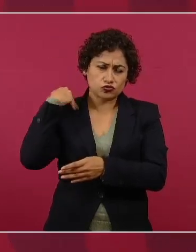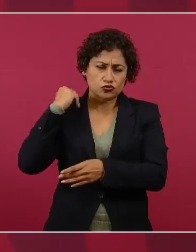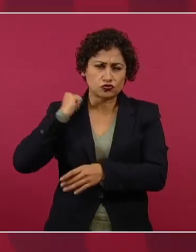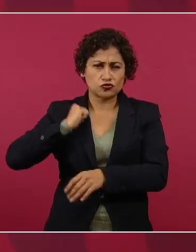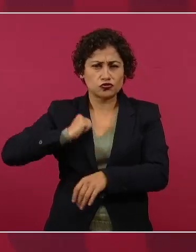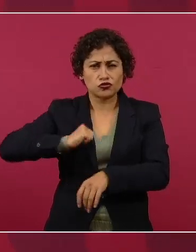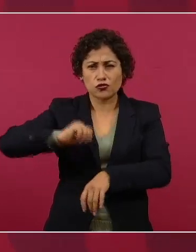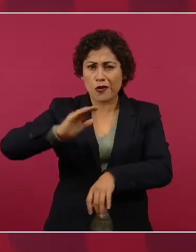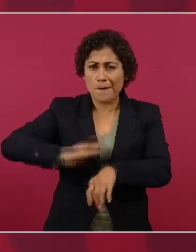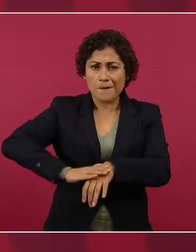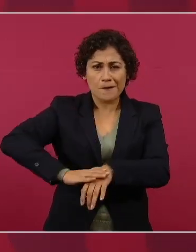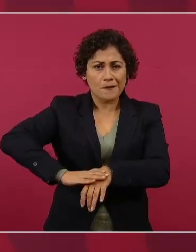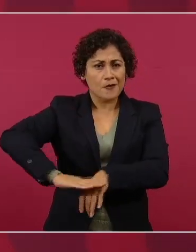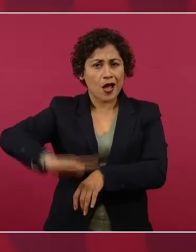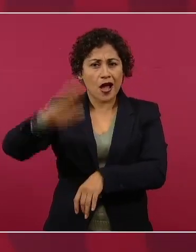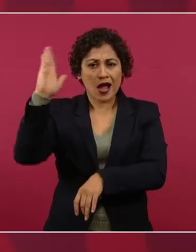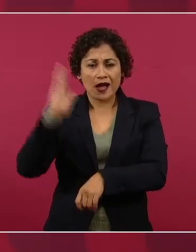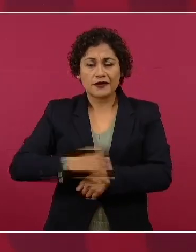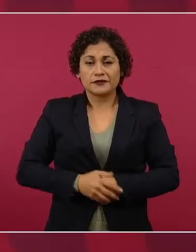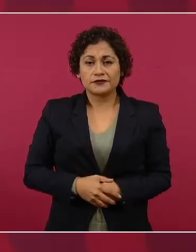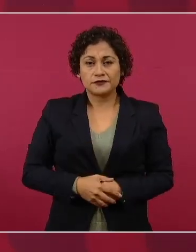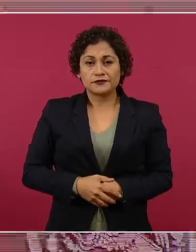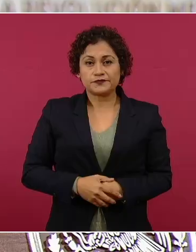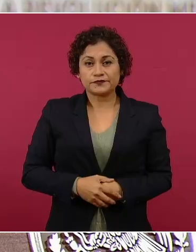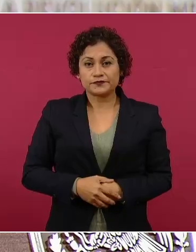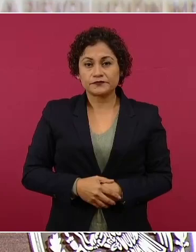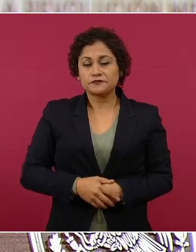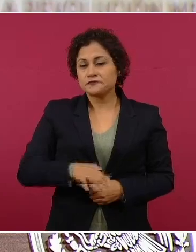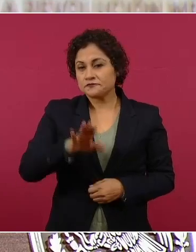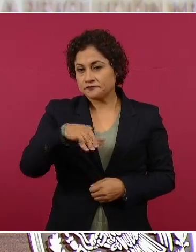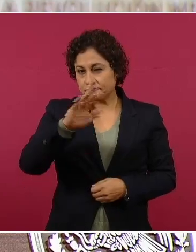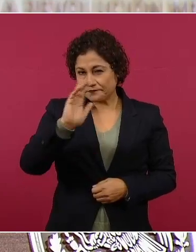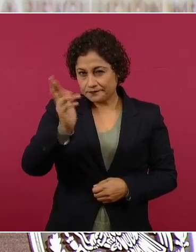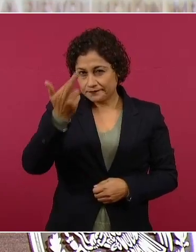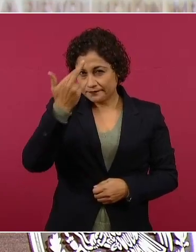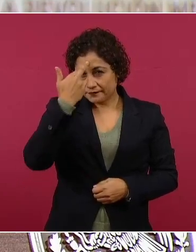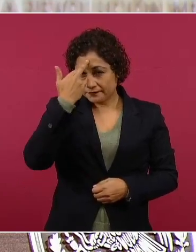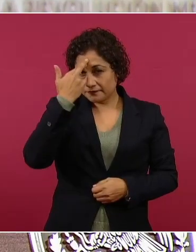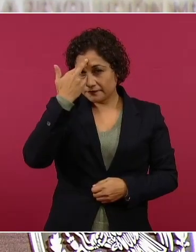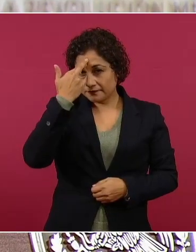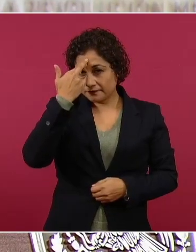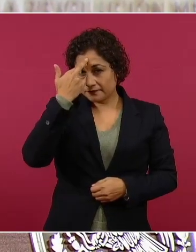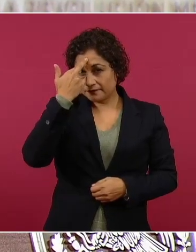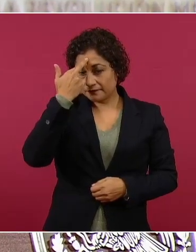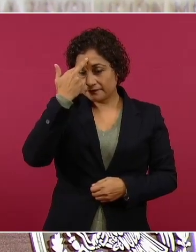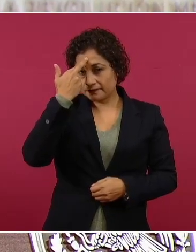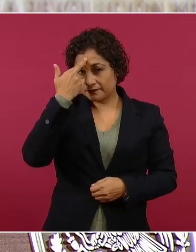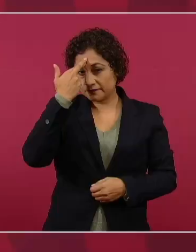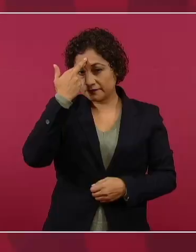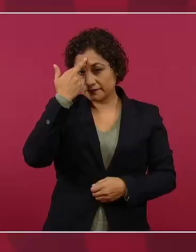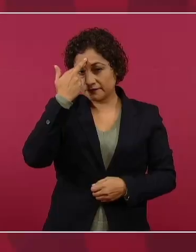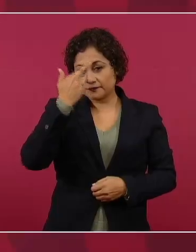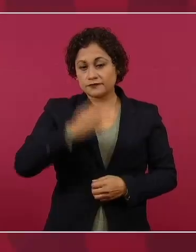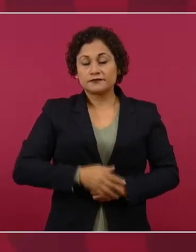se veía. Acuérdense de la carta